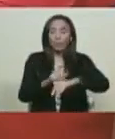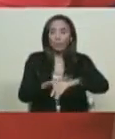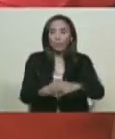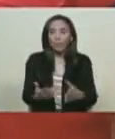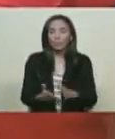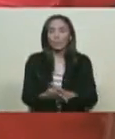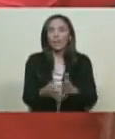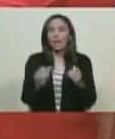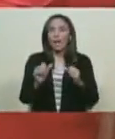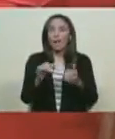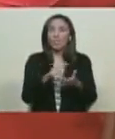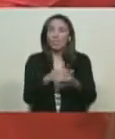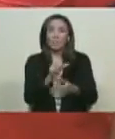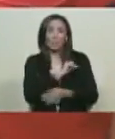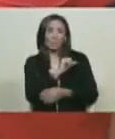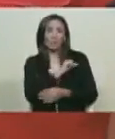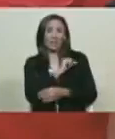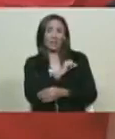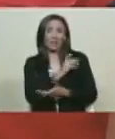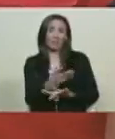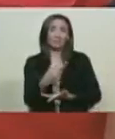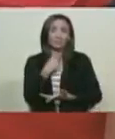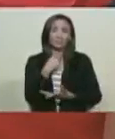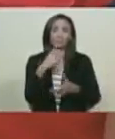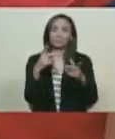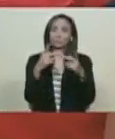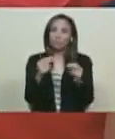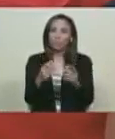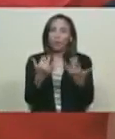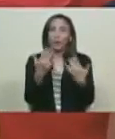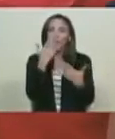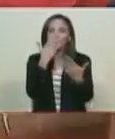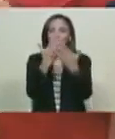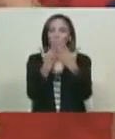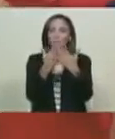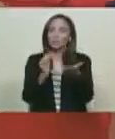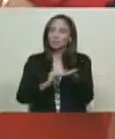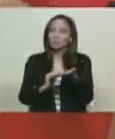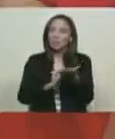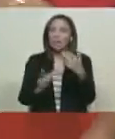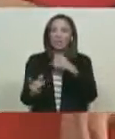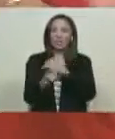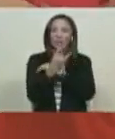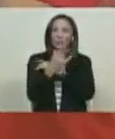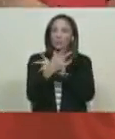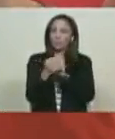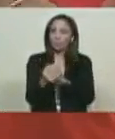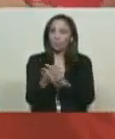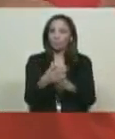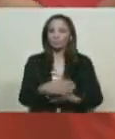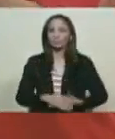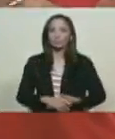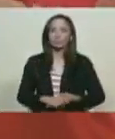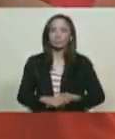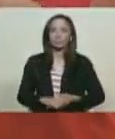los cobardes, no hay lugar para los oportunistas, no hay lugar para los traidores.